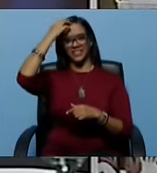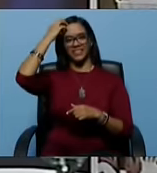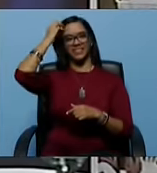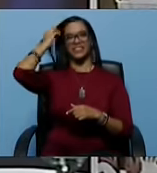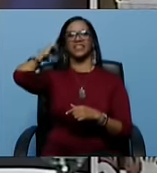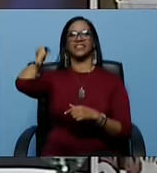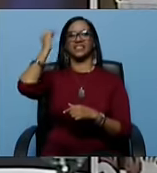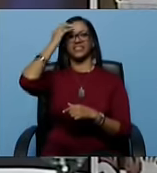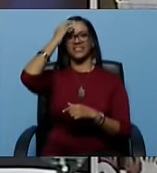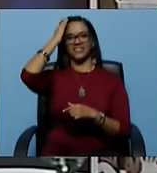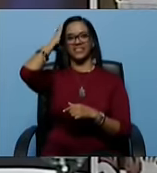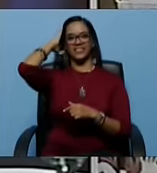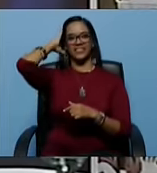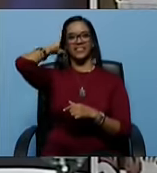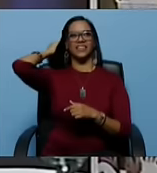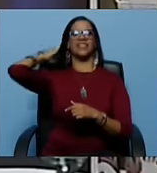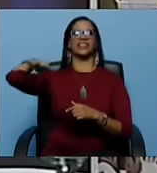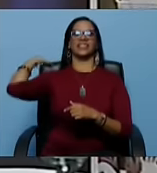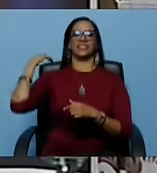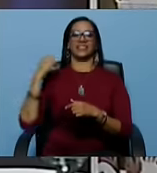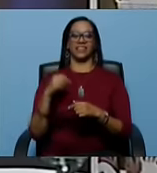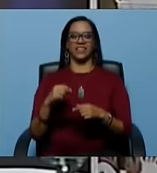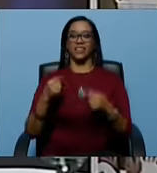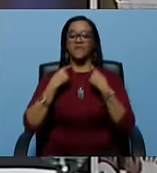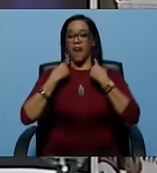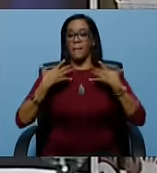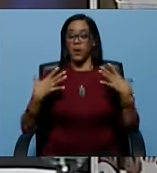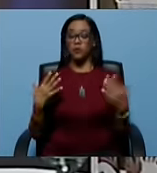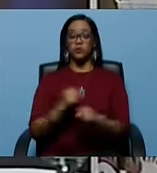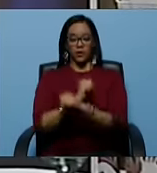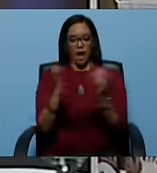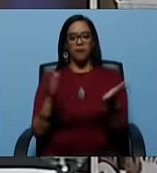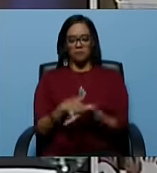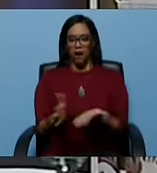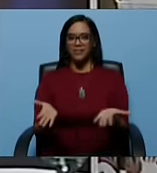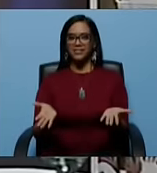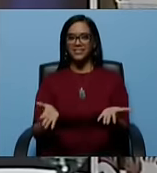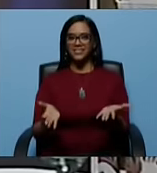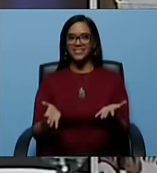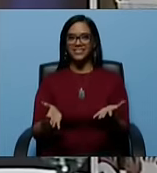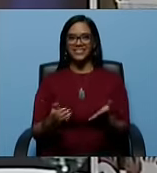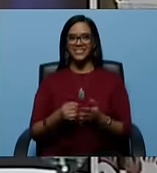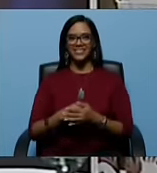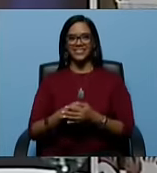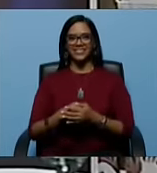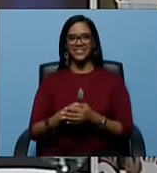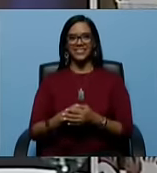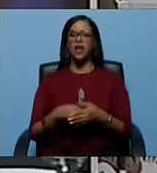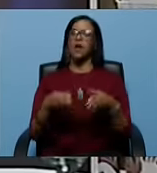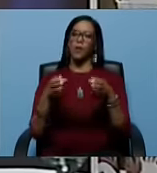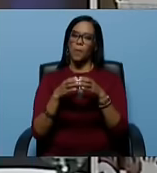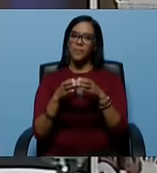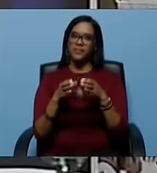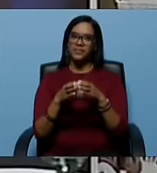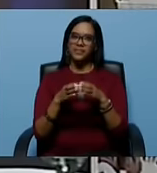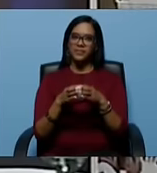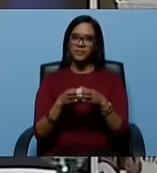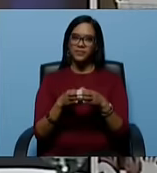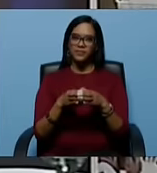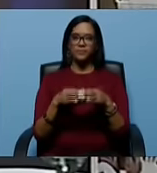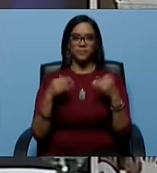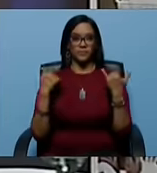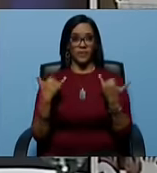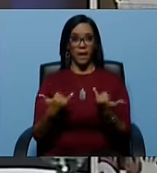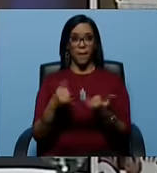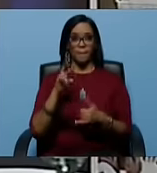Está en la moda, ¿verdad? Claro, ¿vale? ¿Qué pasa? Bueno, compañeros, compañeras, ya